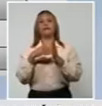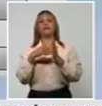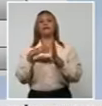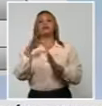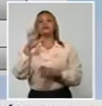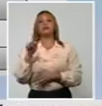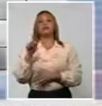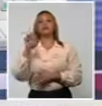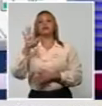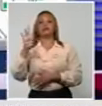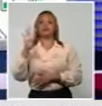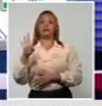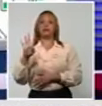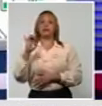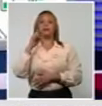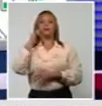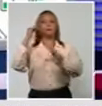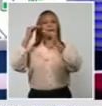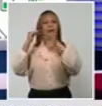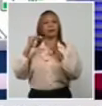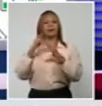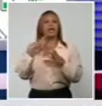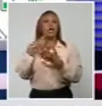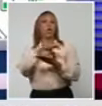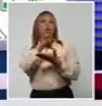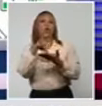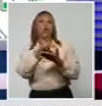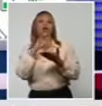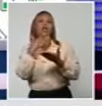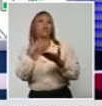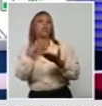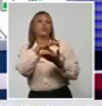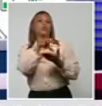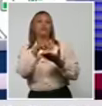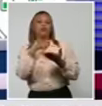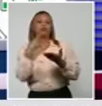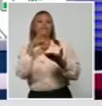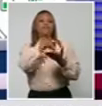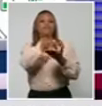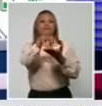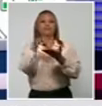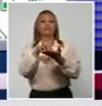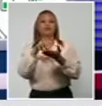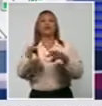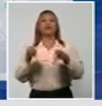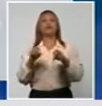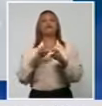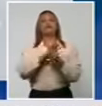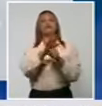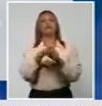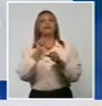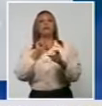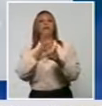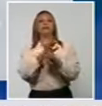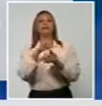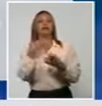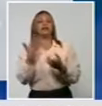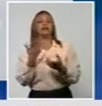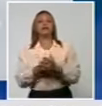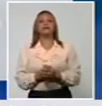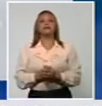3.174. Vamos a revisar en qué lugares de nuestro país se están reportando estos nuevos casos y vamos a comenzar, por supuesto, con